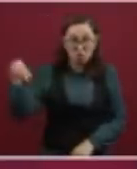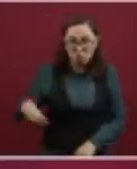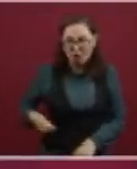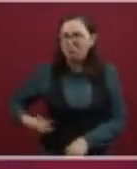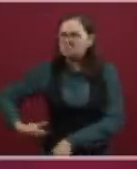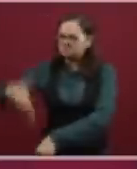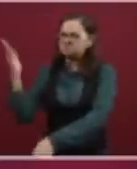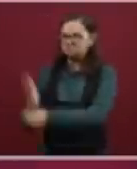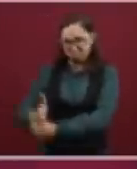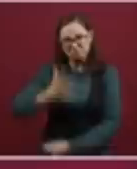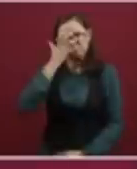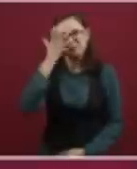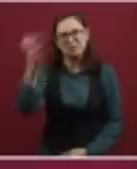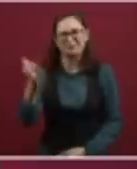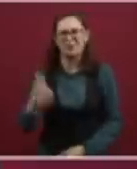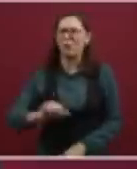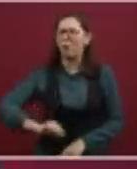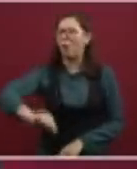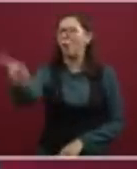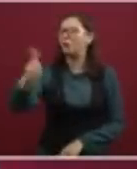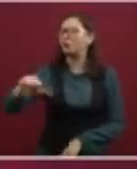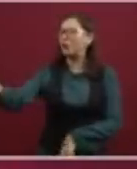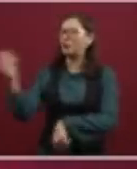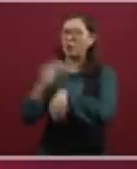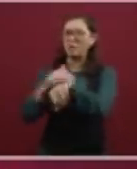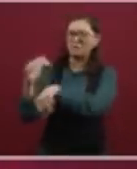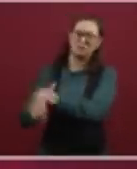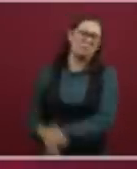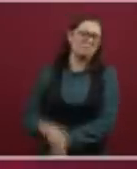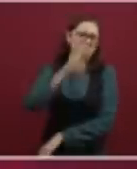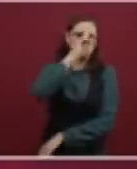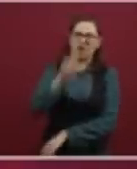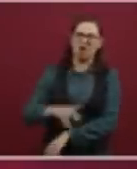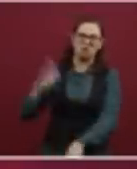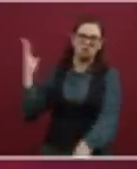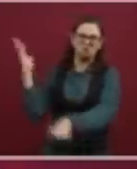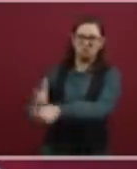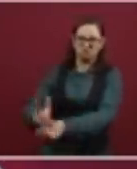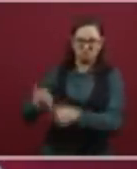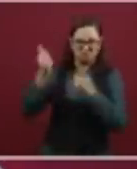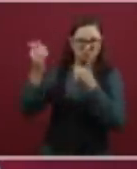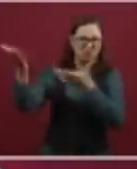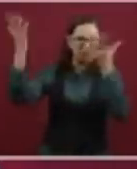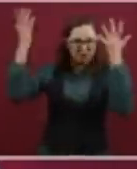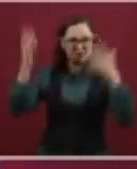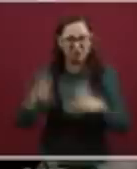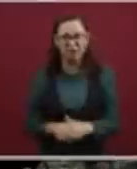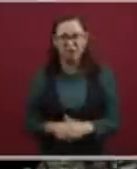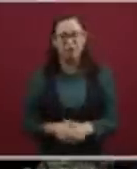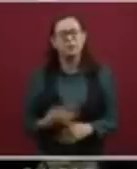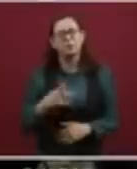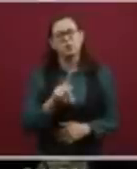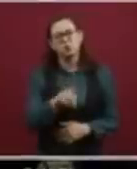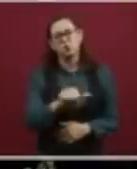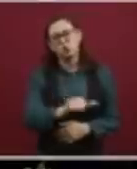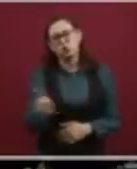importar? Los amigos. Entonces, pero preguntaste otra cosa.